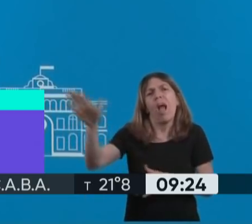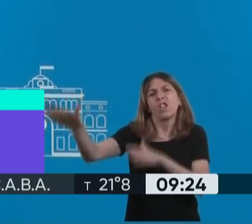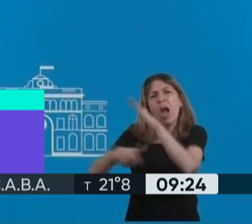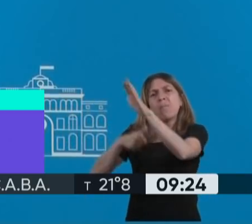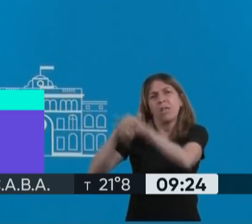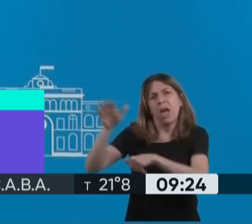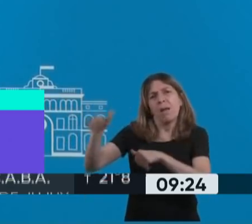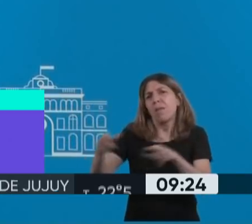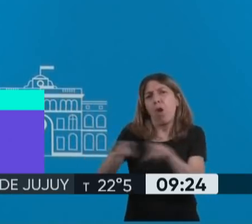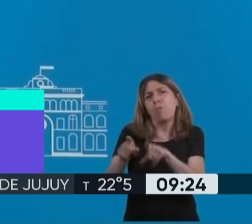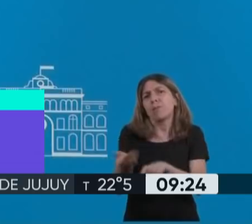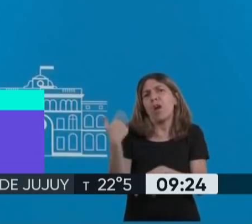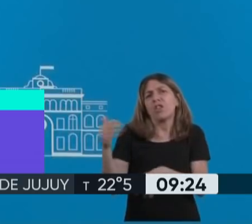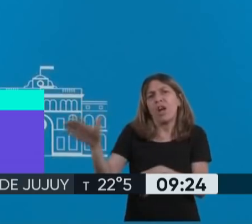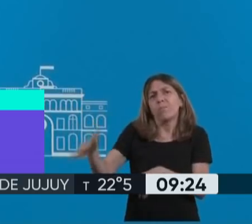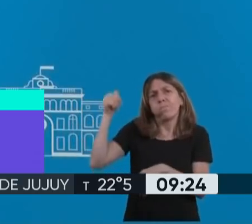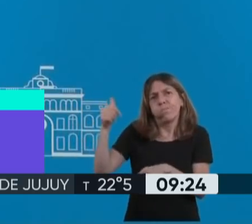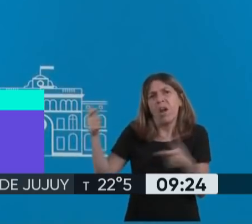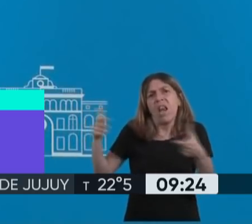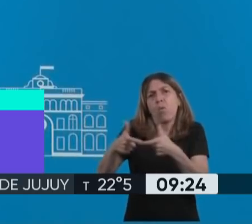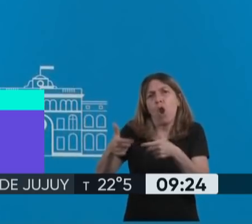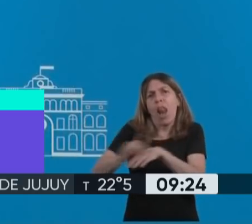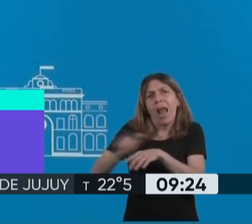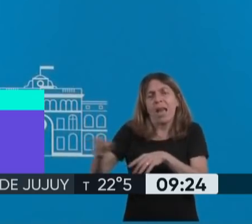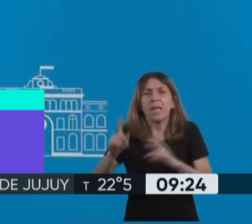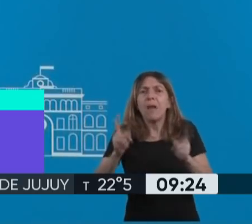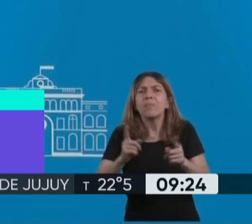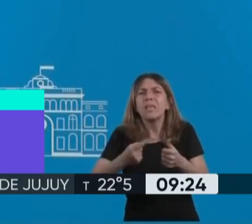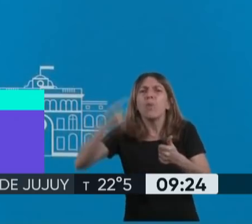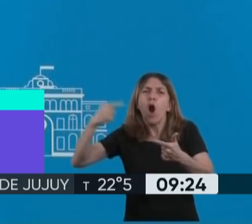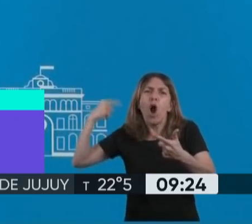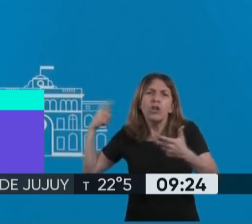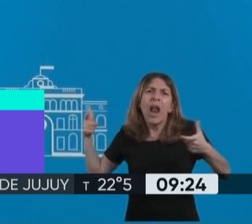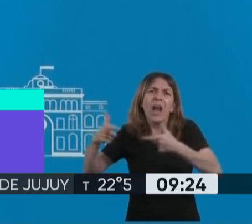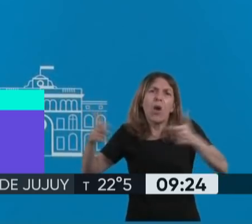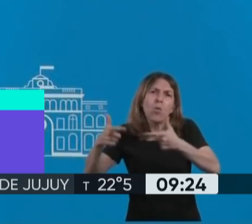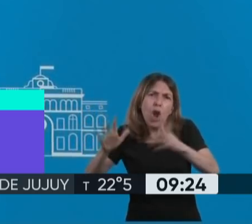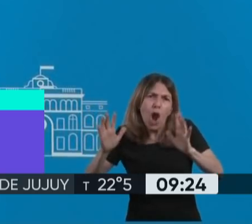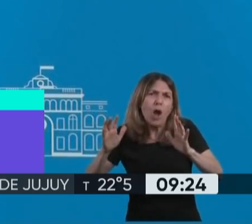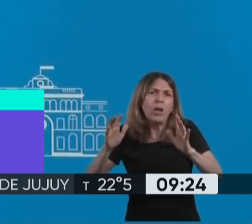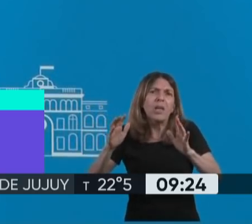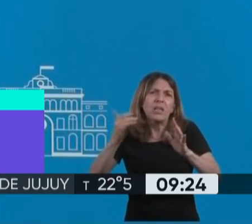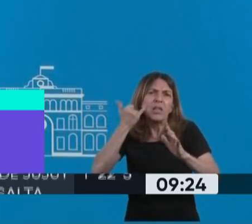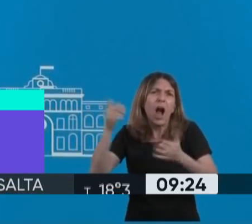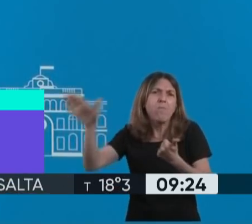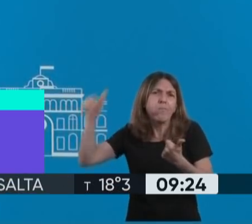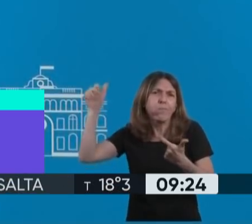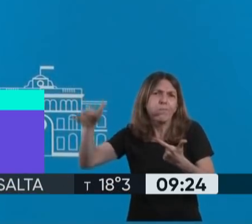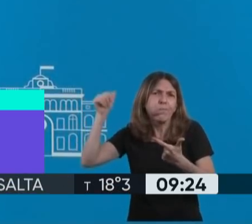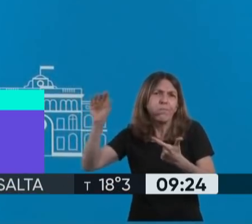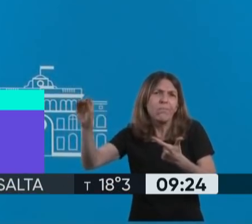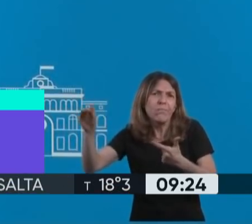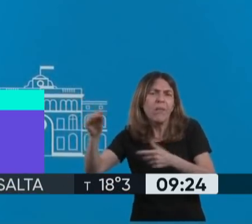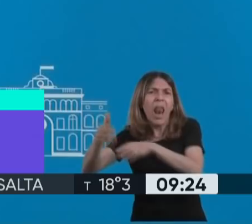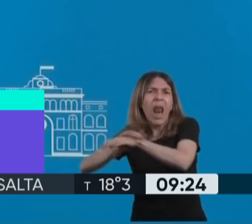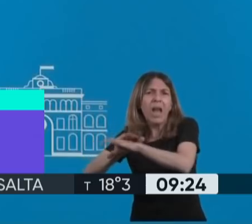a esta reunión y como es invitado en otras oportunidades y en otras ocasiones a otro tipo de reuniones, y la respuesta que